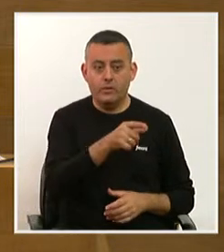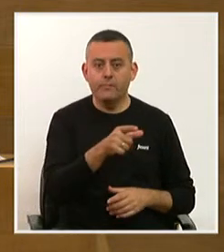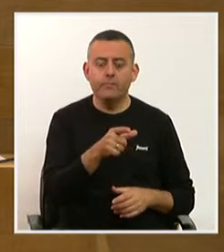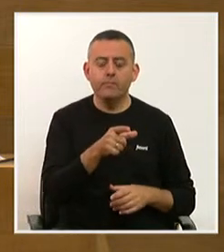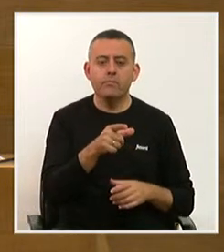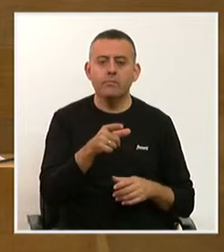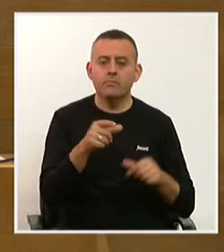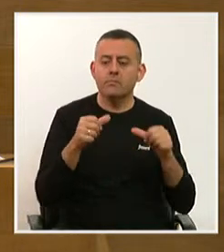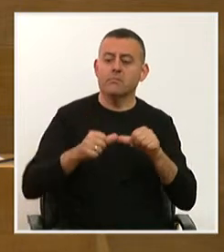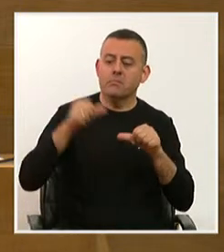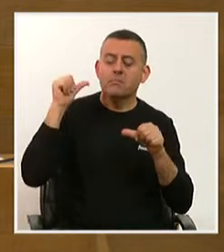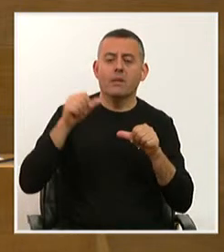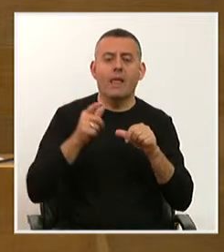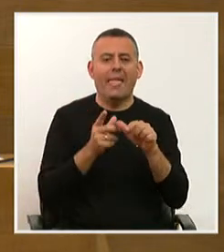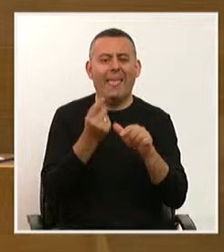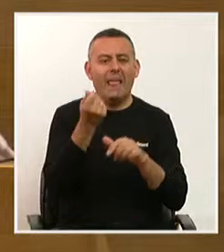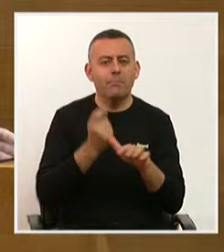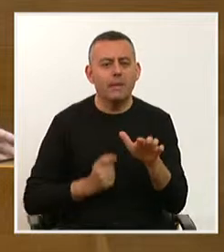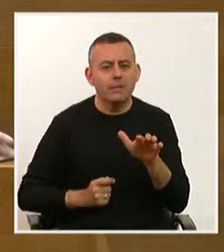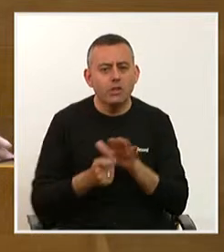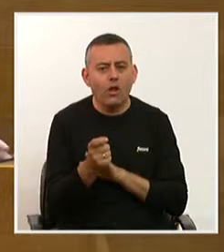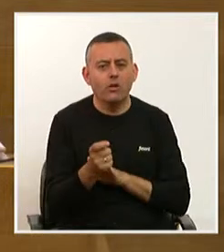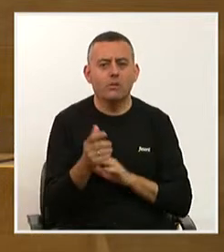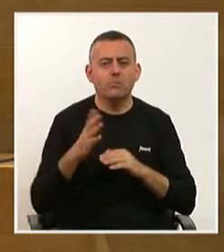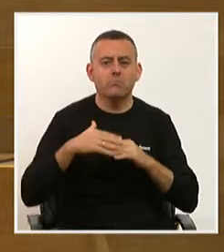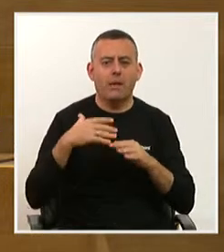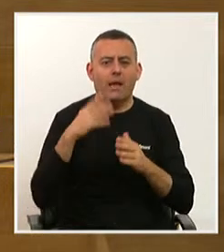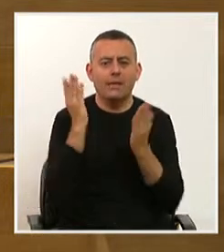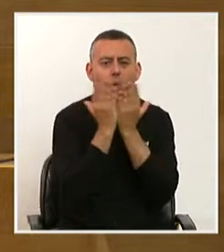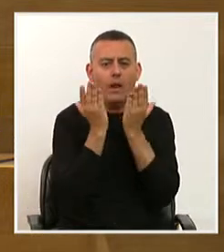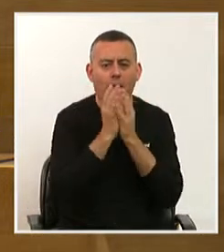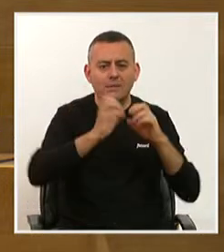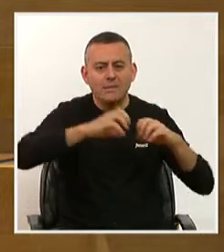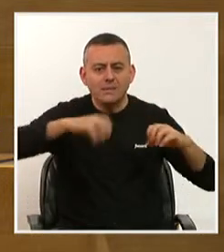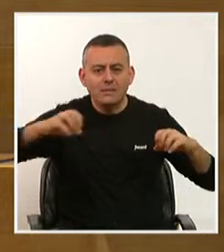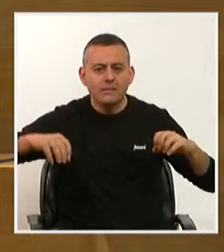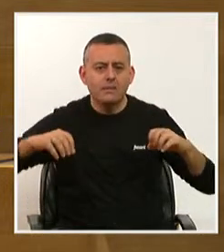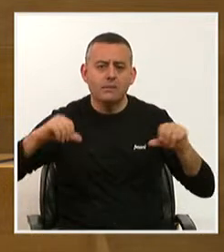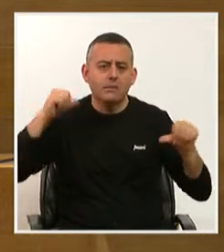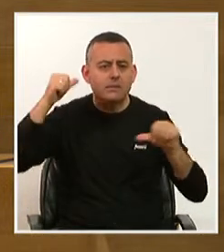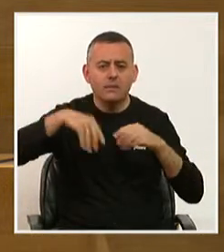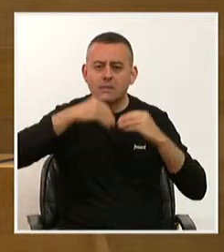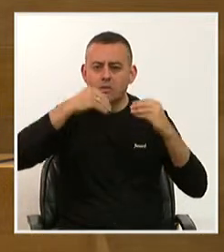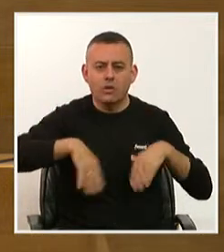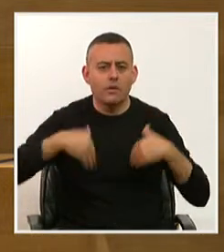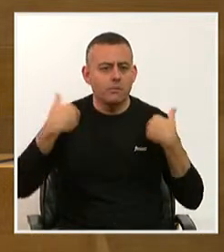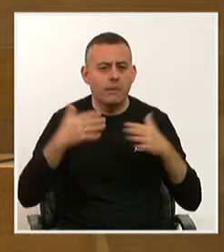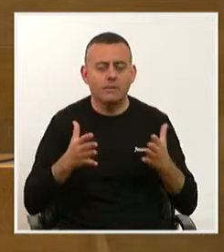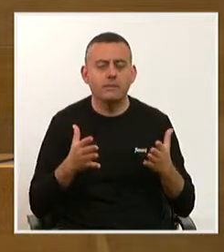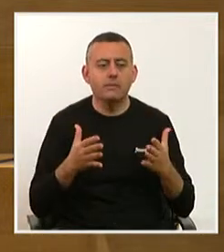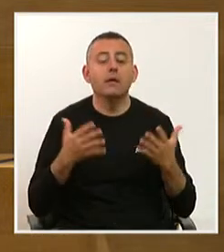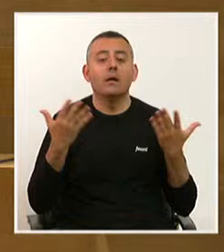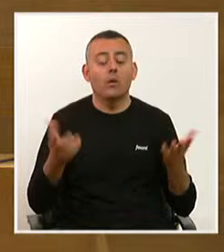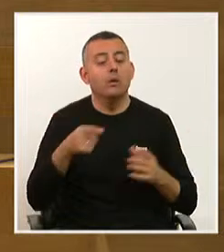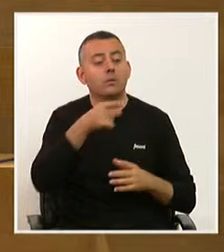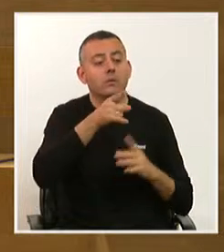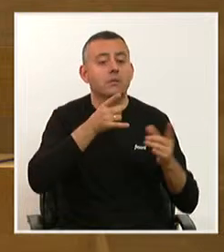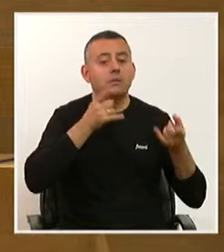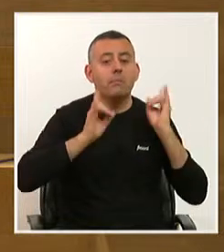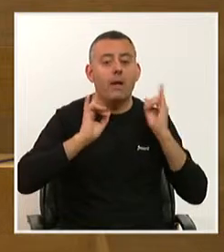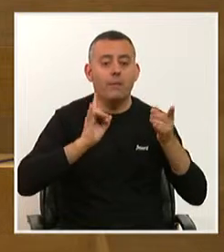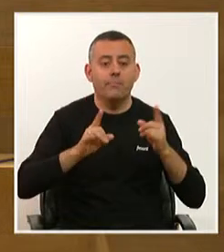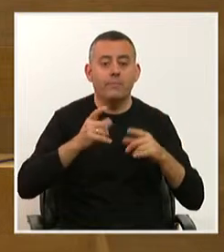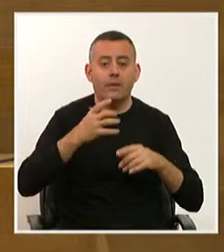historia en inversi dees el que está pas es que está aun retirar